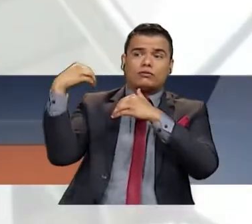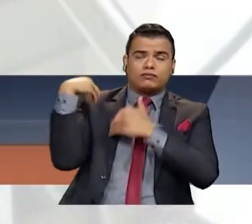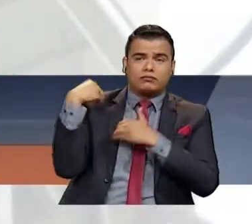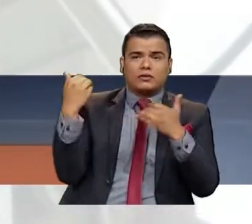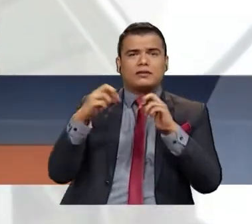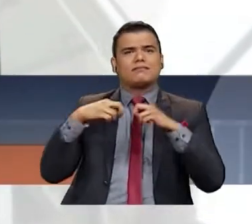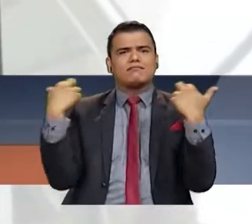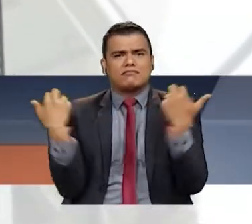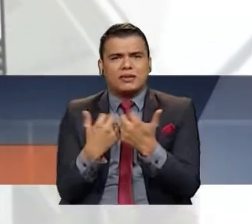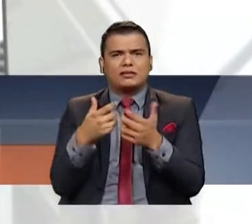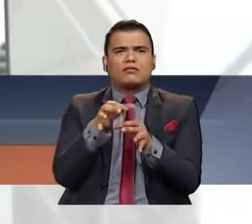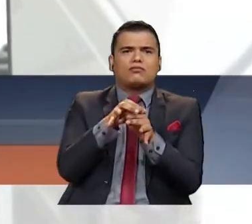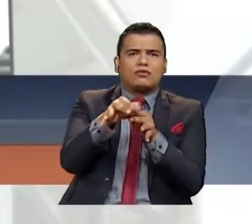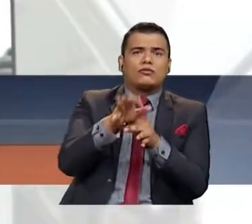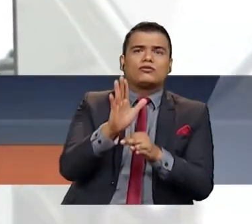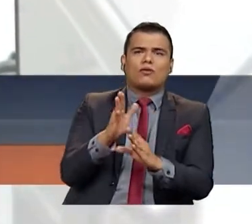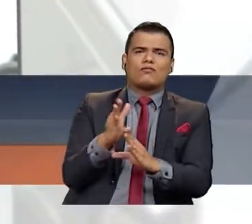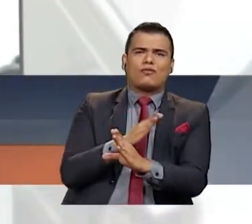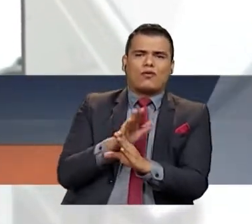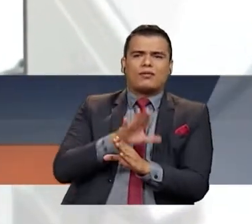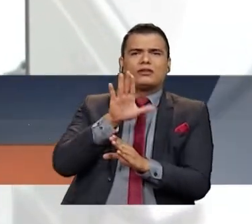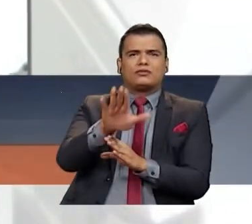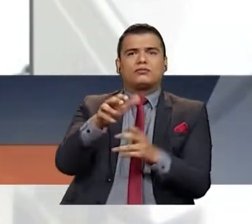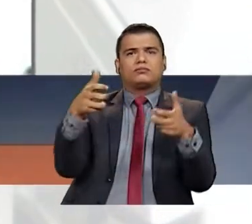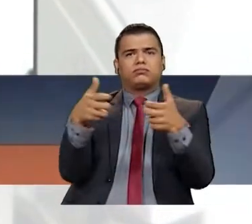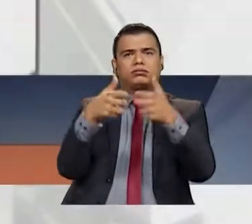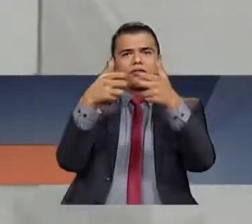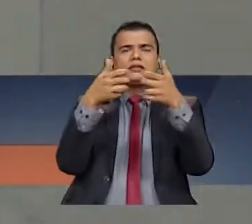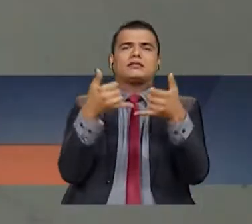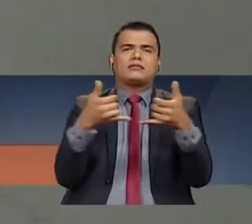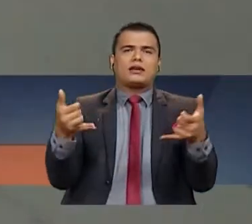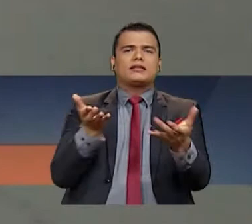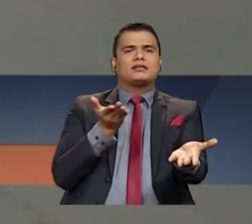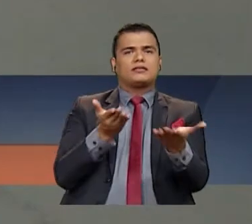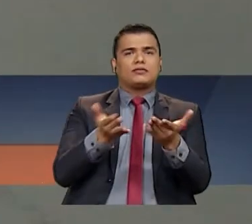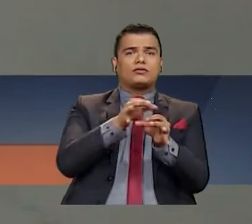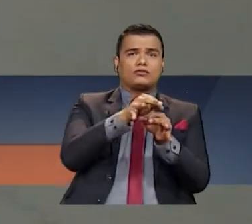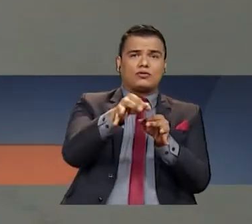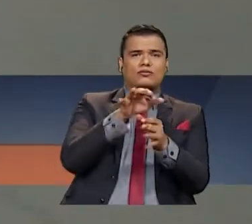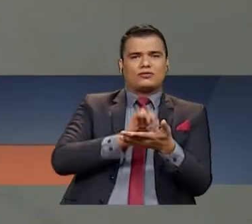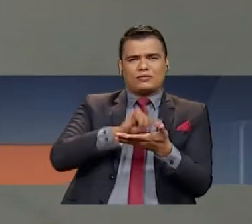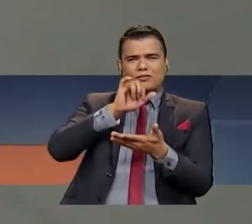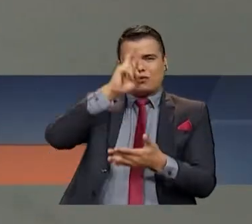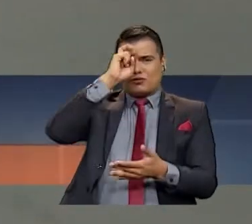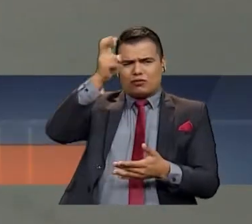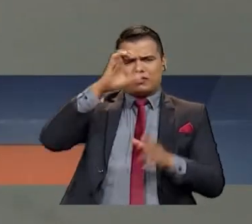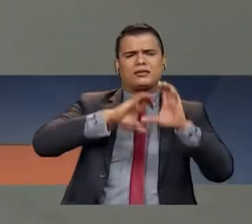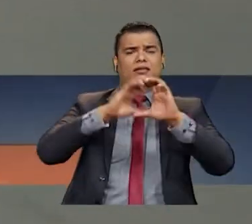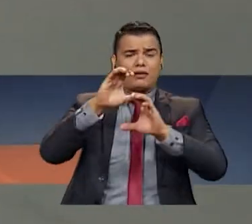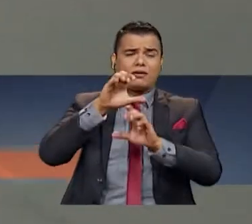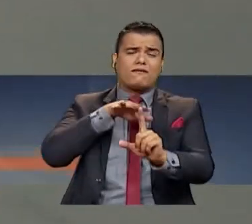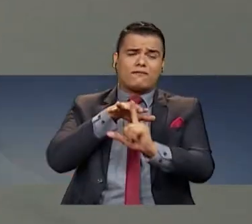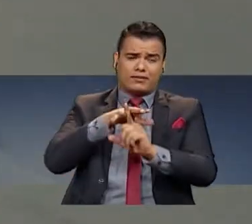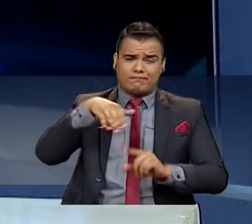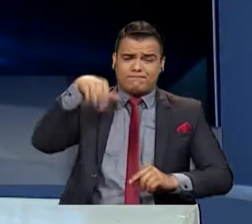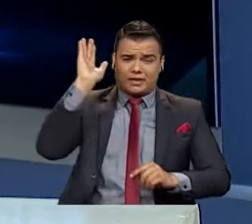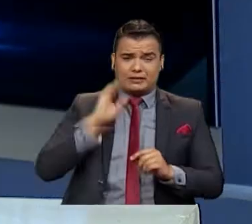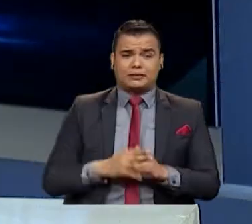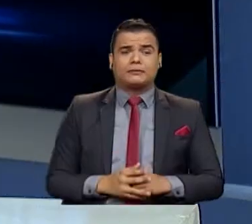de la problemática energética. Los municipios de Corinto y Caldono, en el norte de ese departamento, son los más